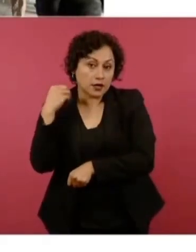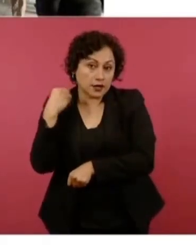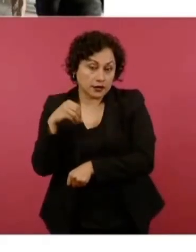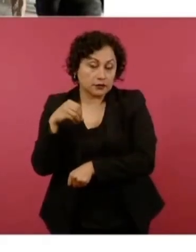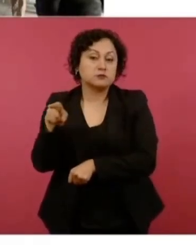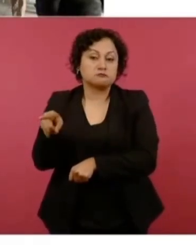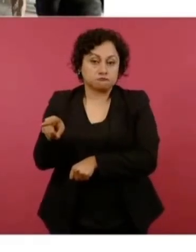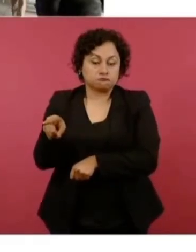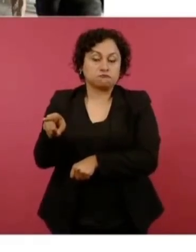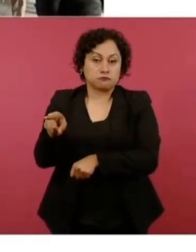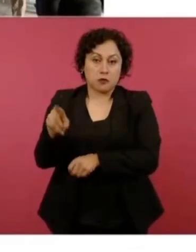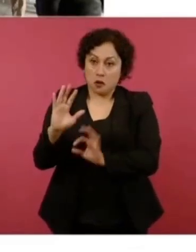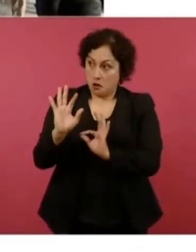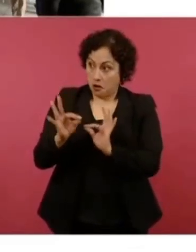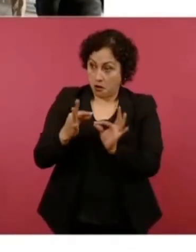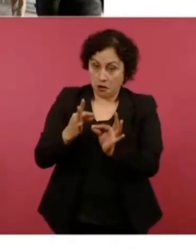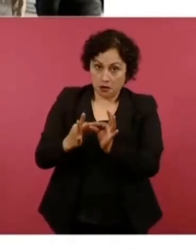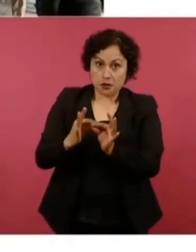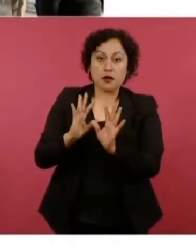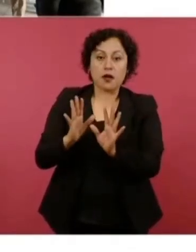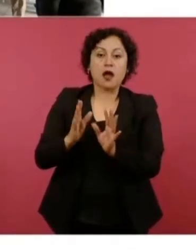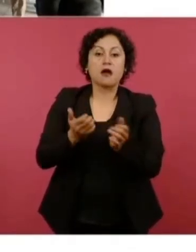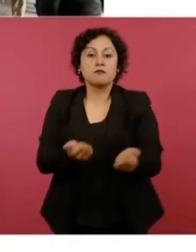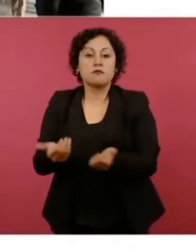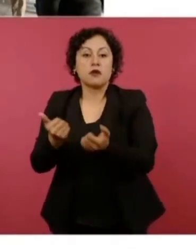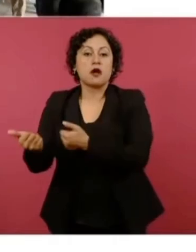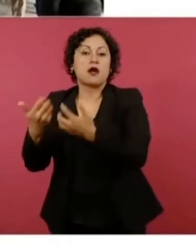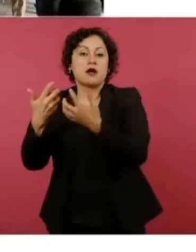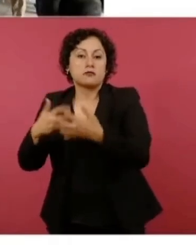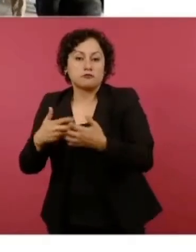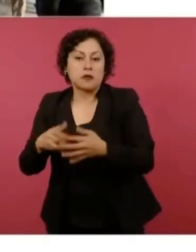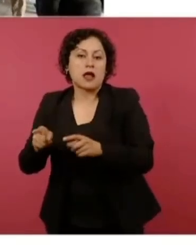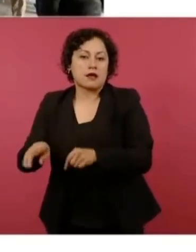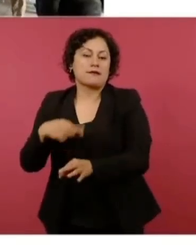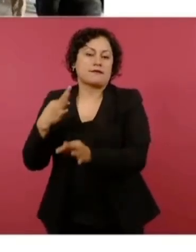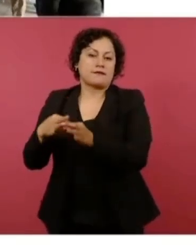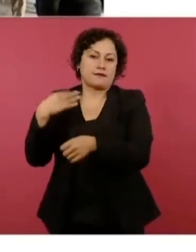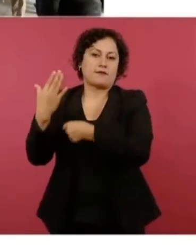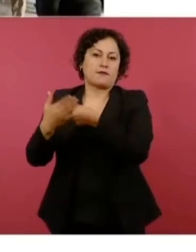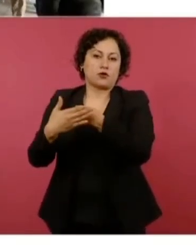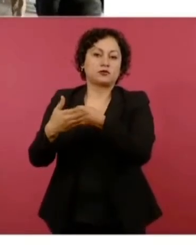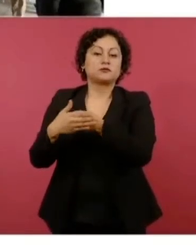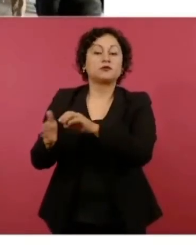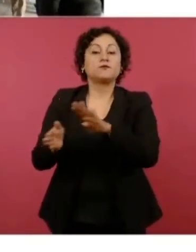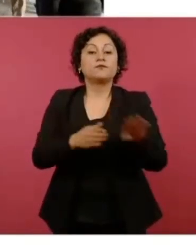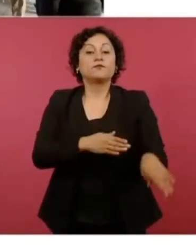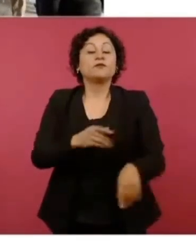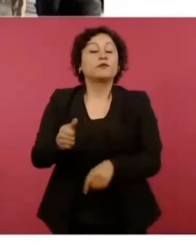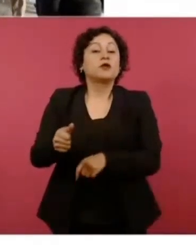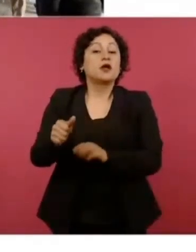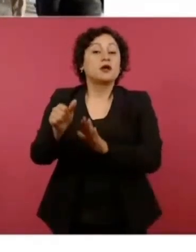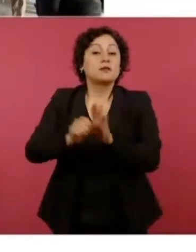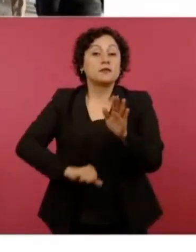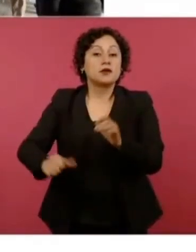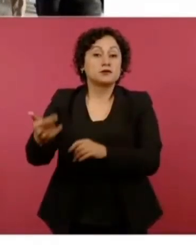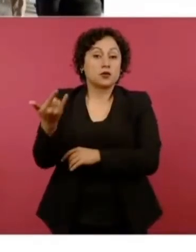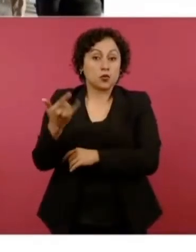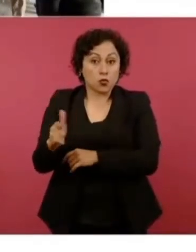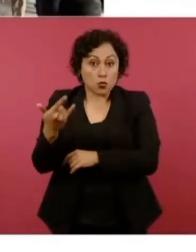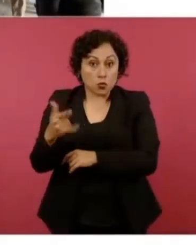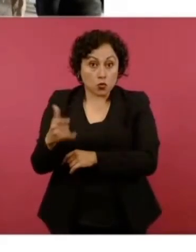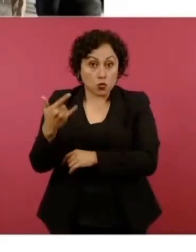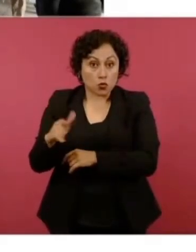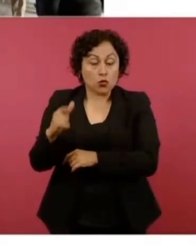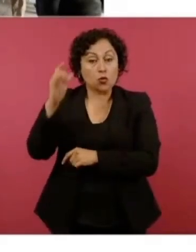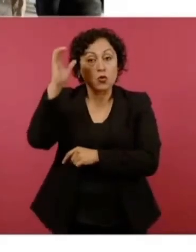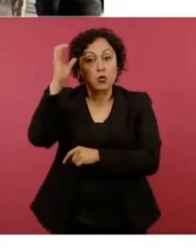de Oaxaca, que ya se terminó de equipar. Y después, para el mes de julio, el Hospital General de Culiacán, el Hospital de Río